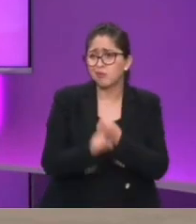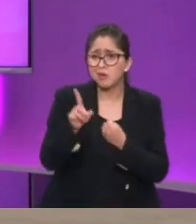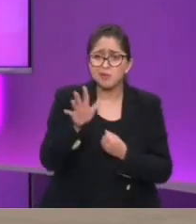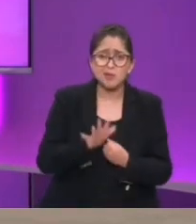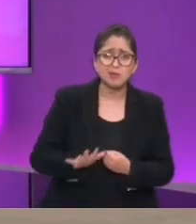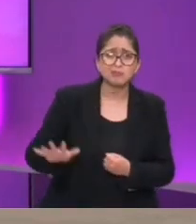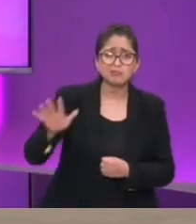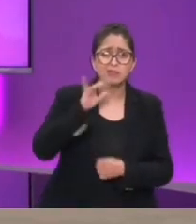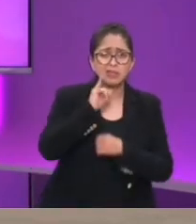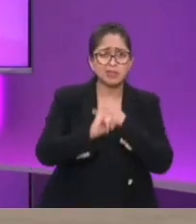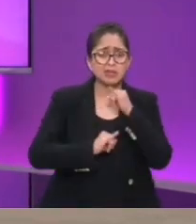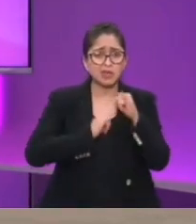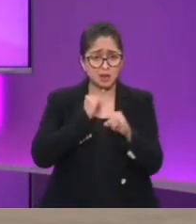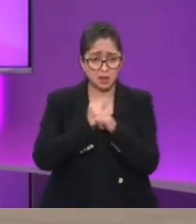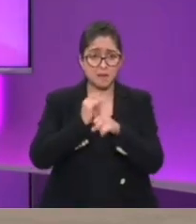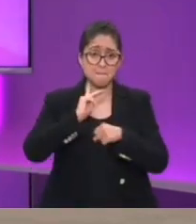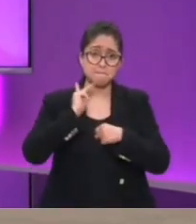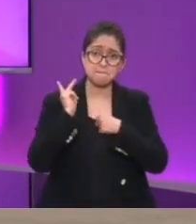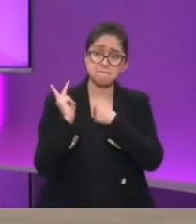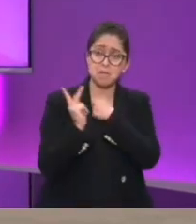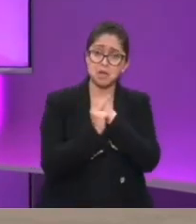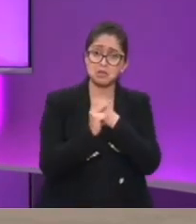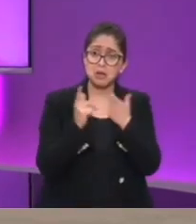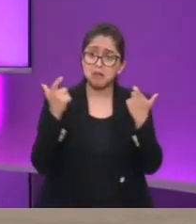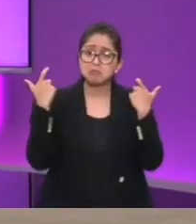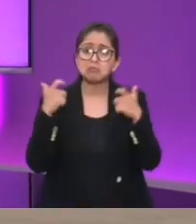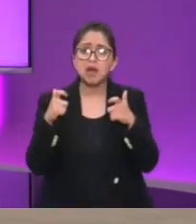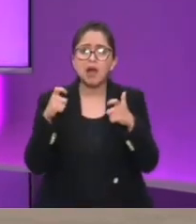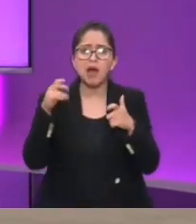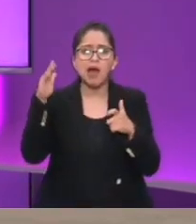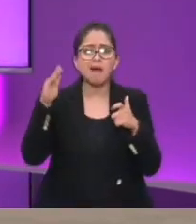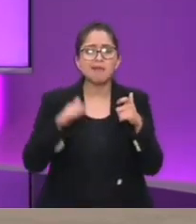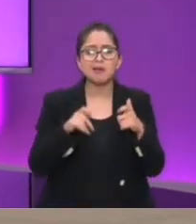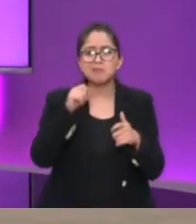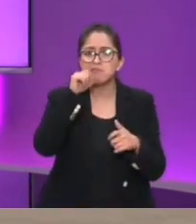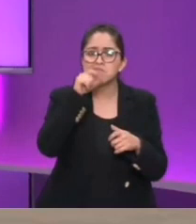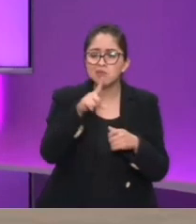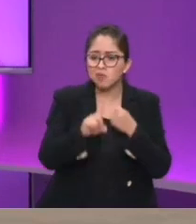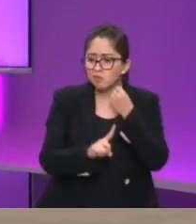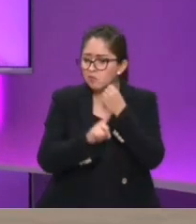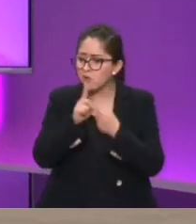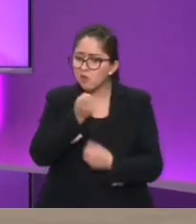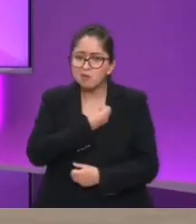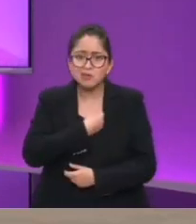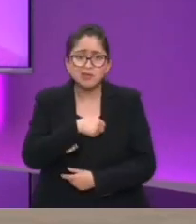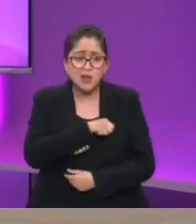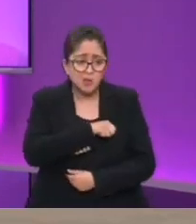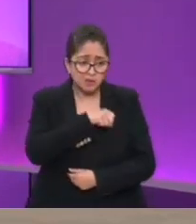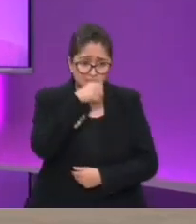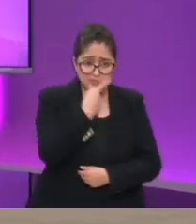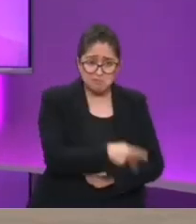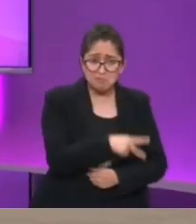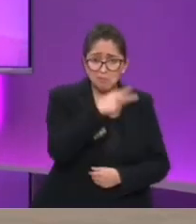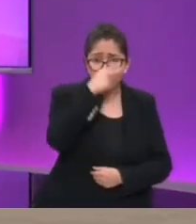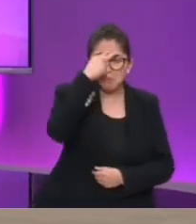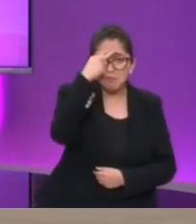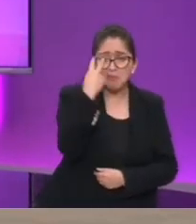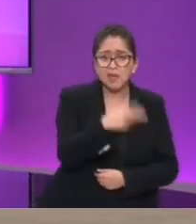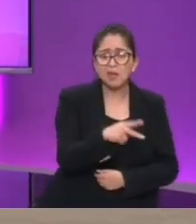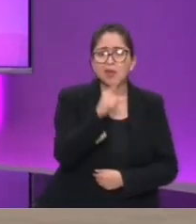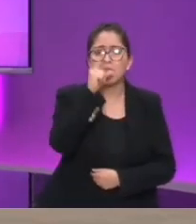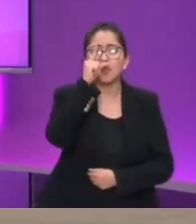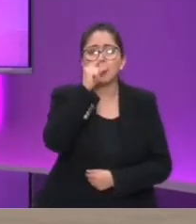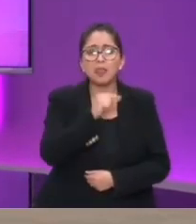Los países más poderosos se han quedado con las mismas. México incluso no ha podido adquirir las